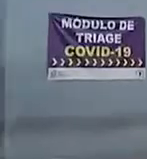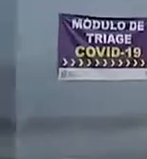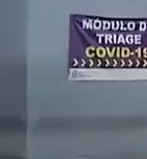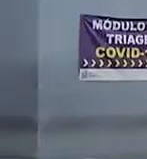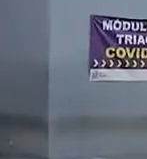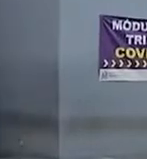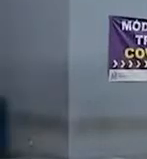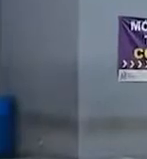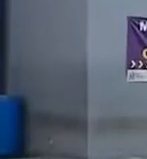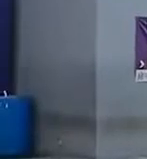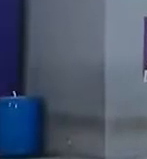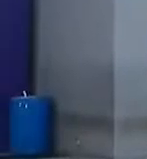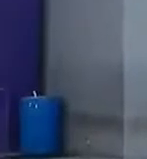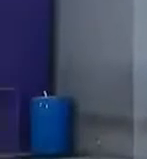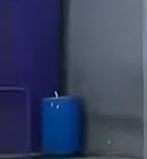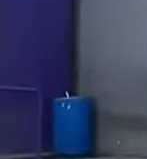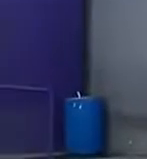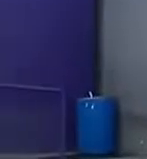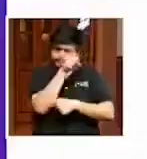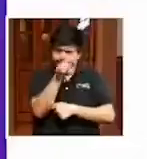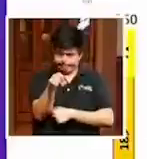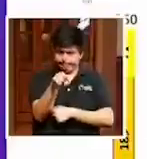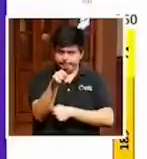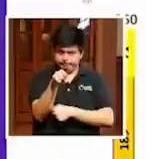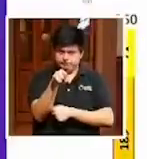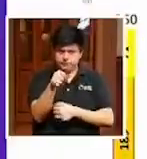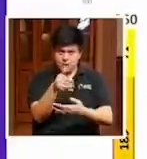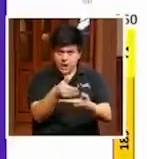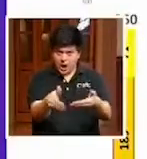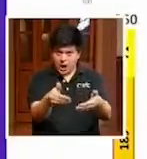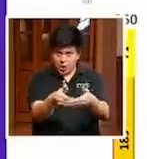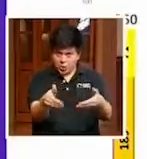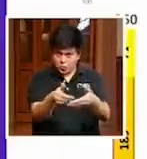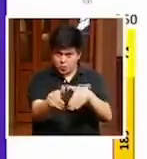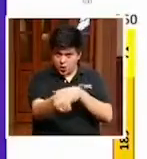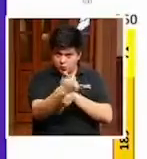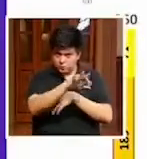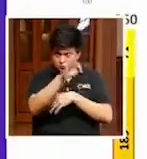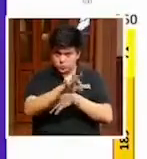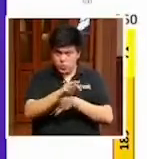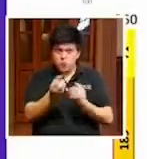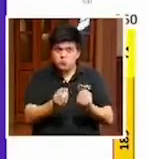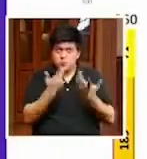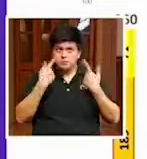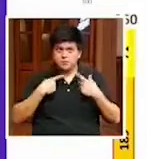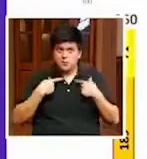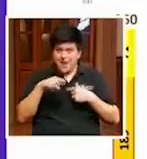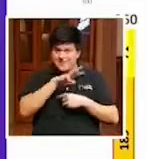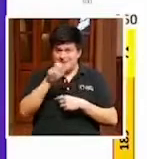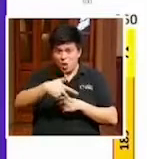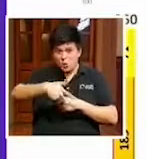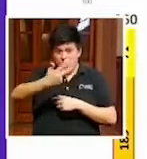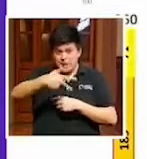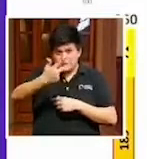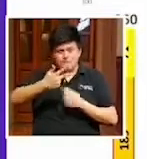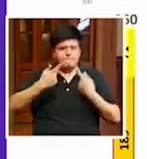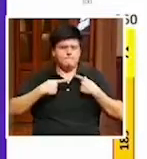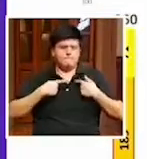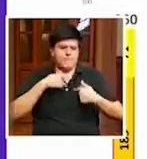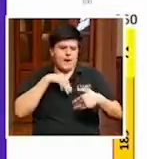también brincó la barrera de los 3 centenares. Actualmente tenemos 313